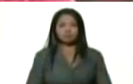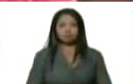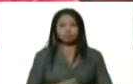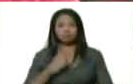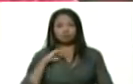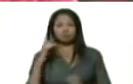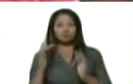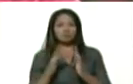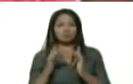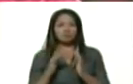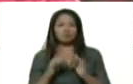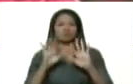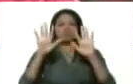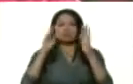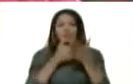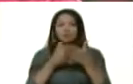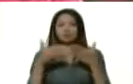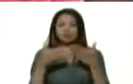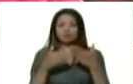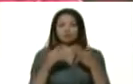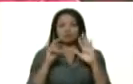contactado